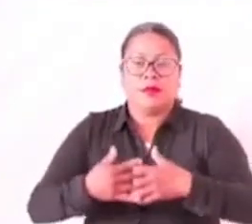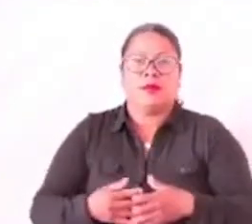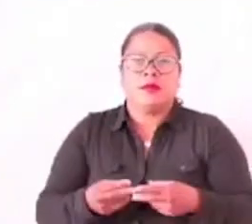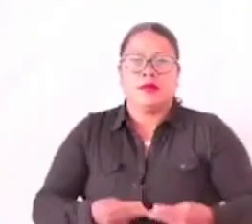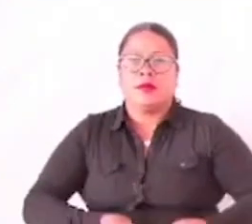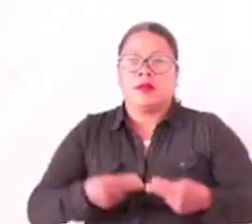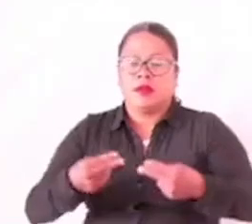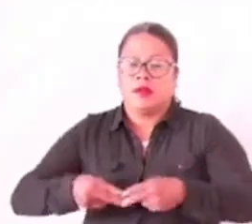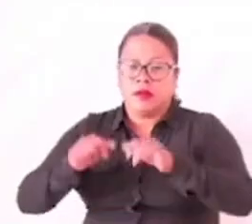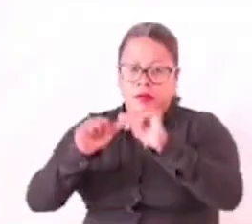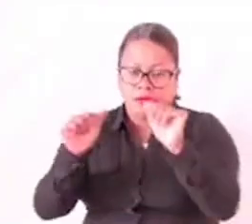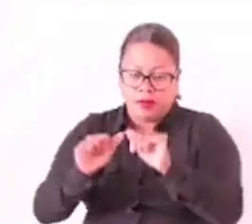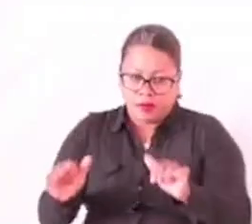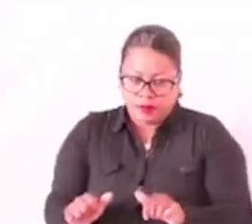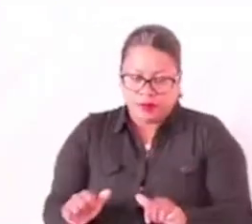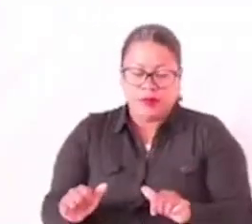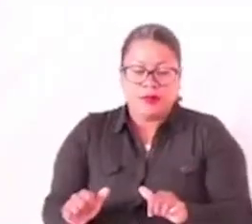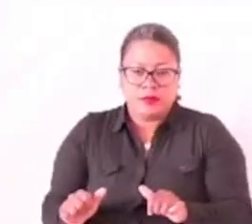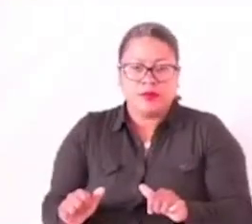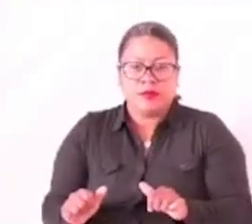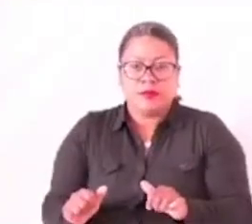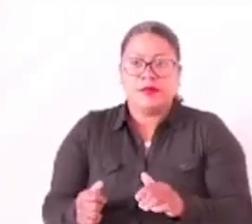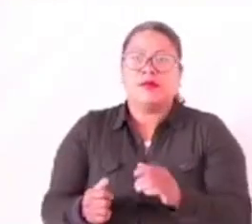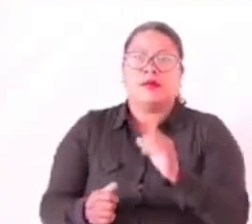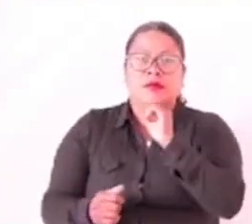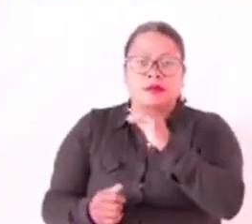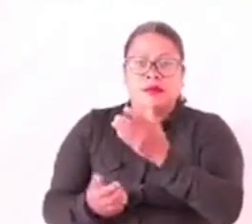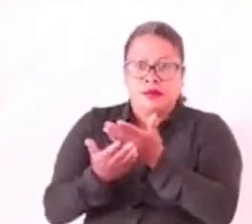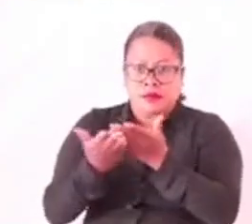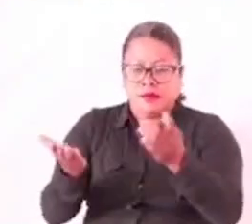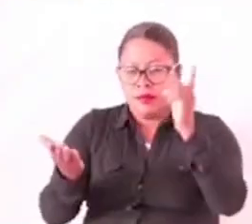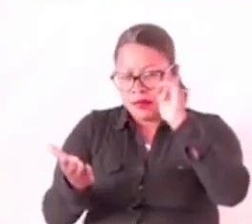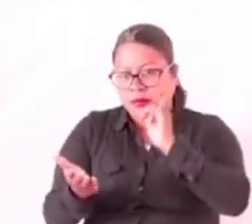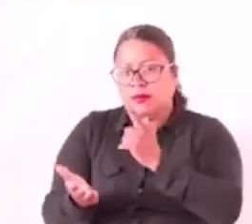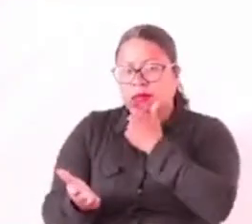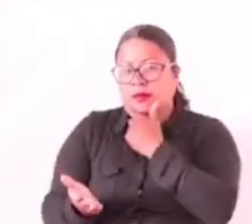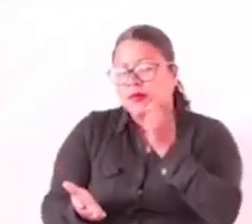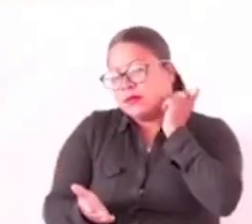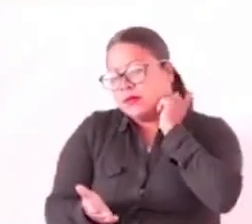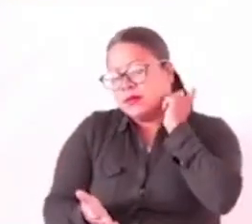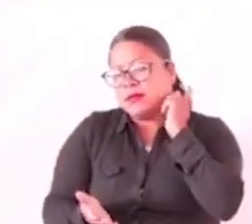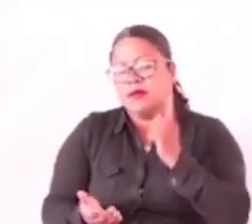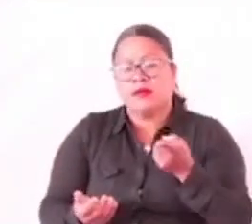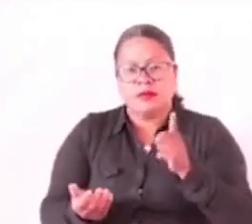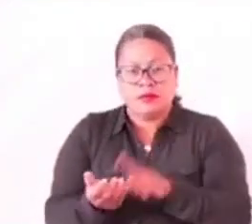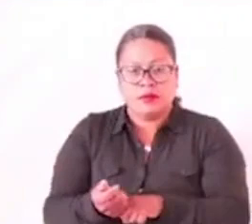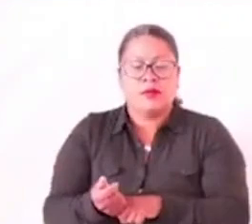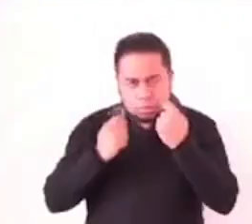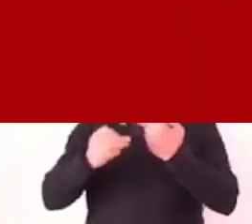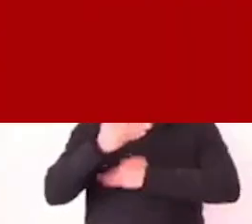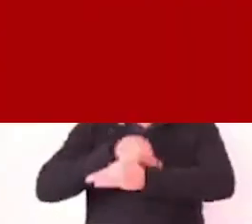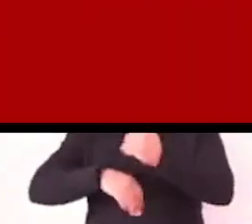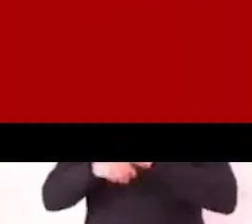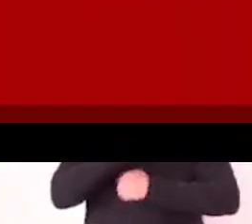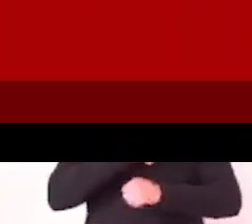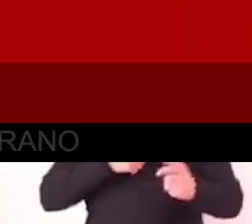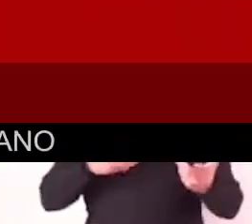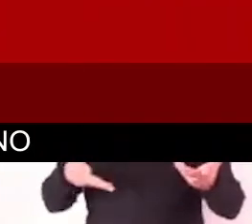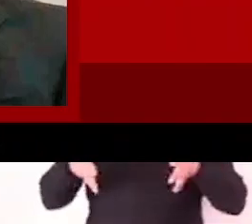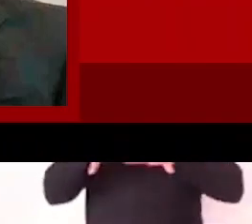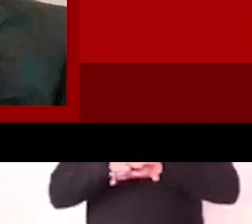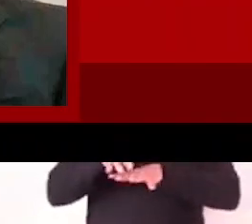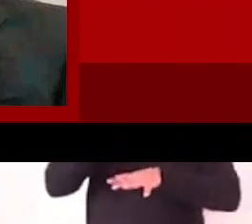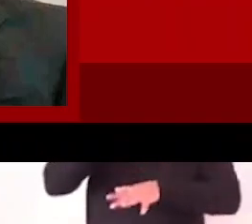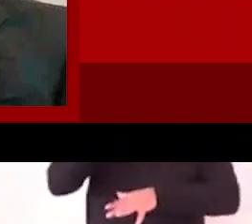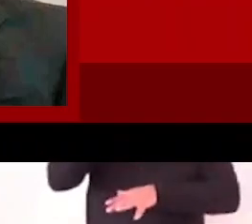parte del titular de la dependencia juan pablo guzmán cobián las y los legisladores del partido verde de unidad popular del partido